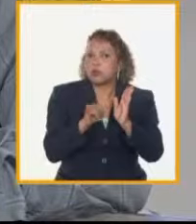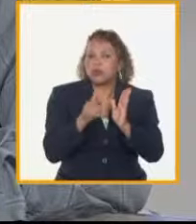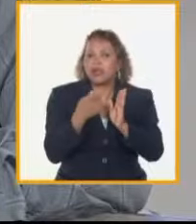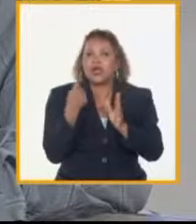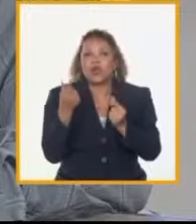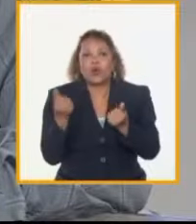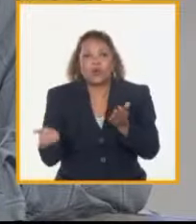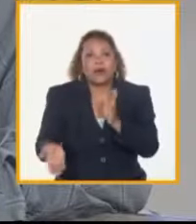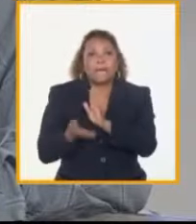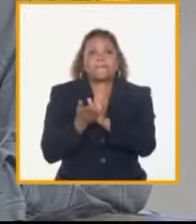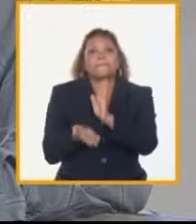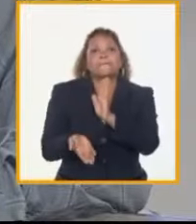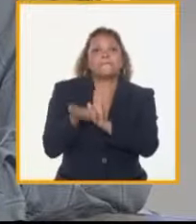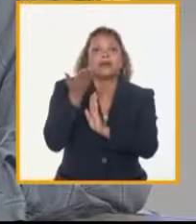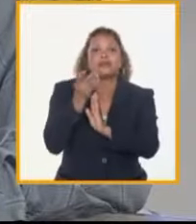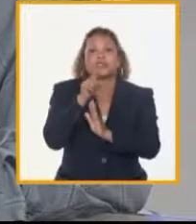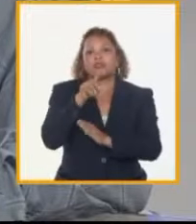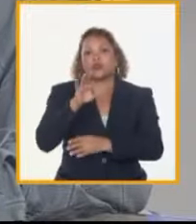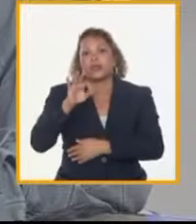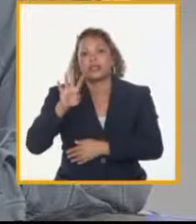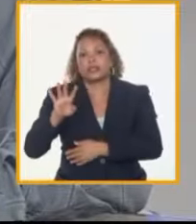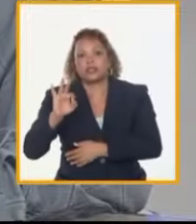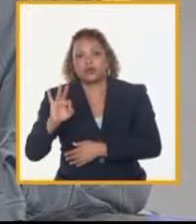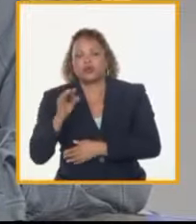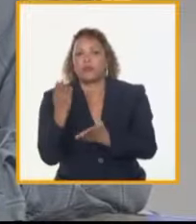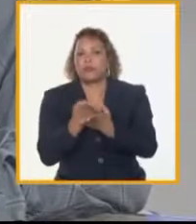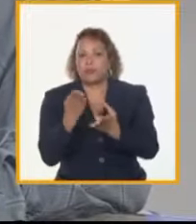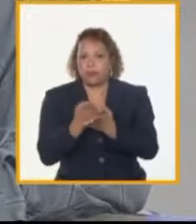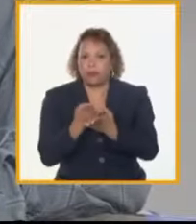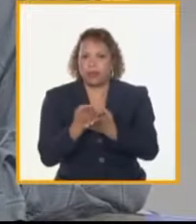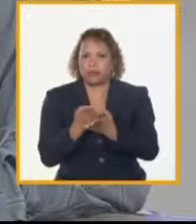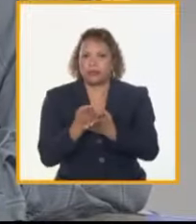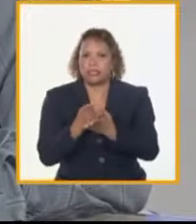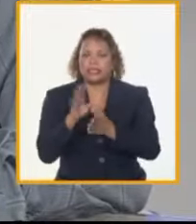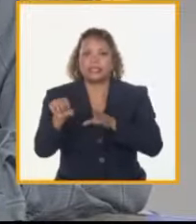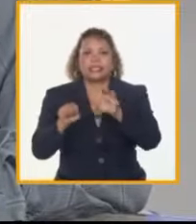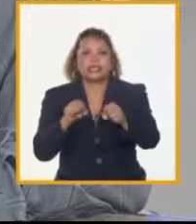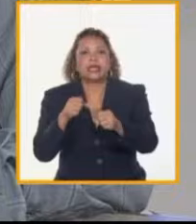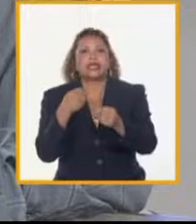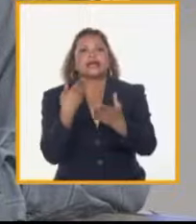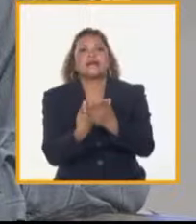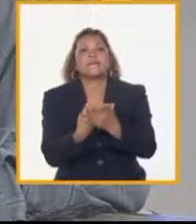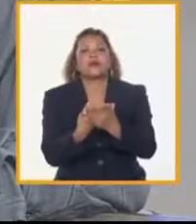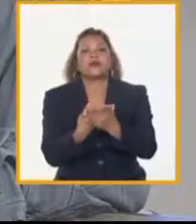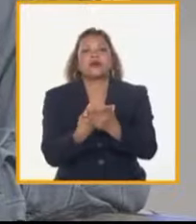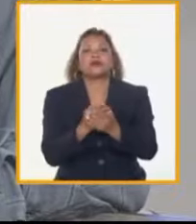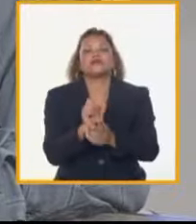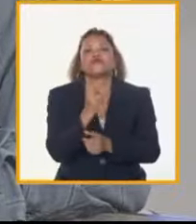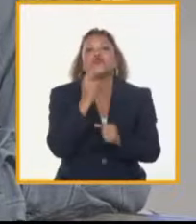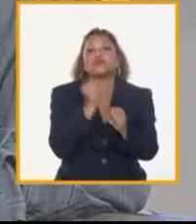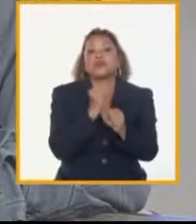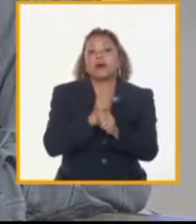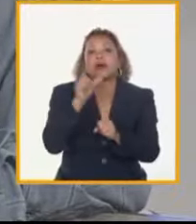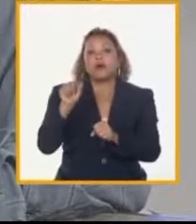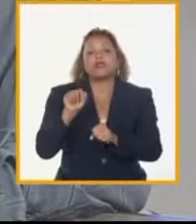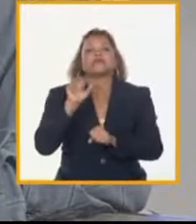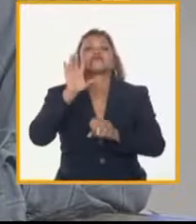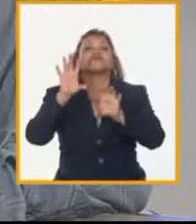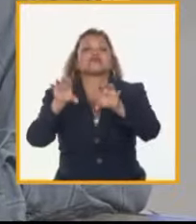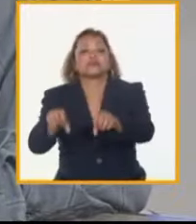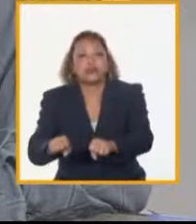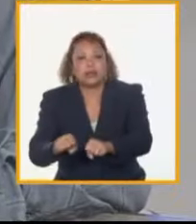de la tarifa oficial de los 148 pesos por clase. Y se pudieron demostrar y ver dos trabajadores que habían